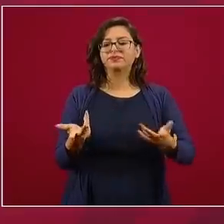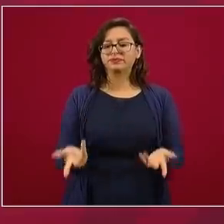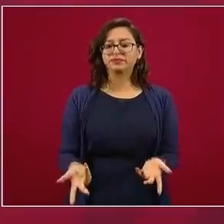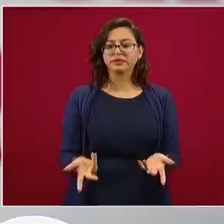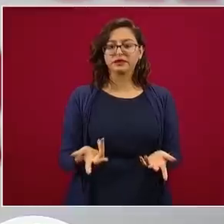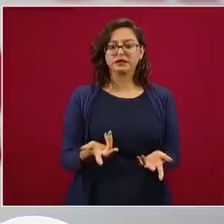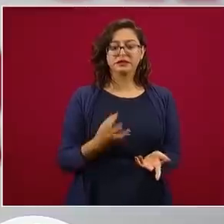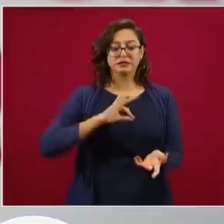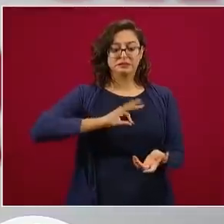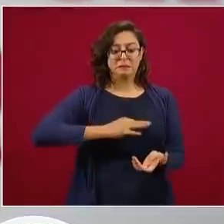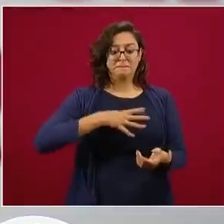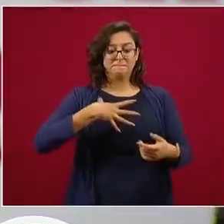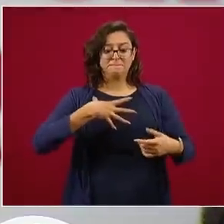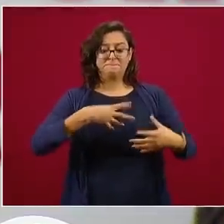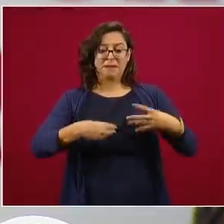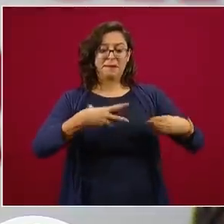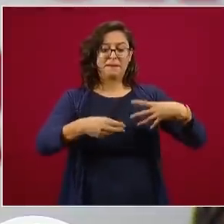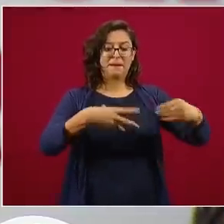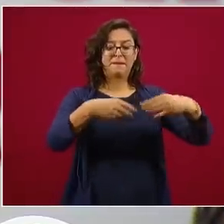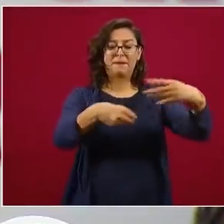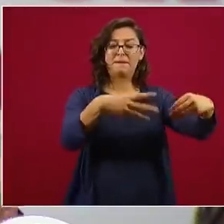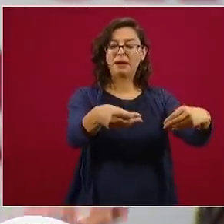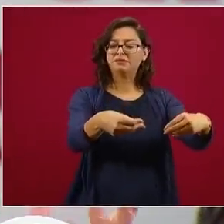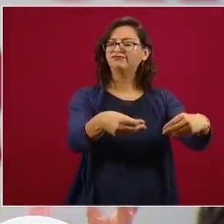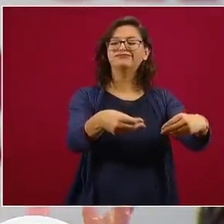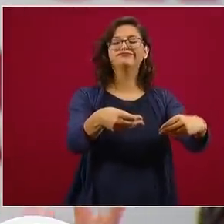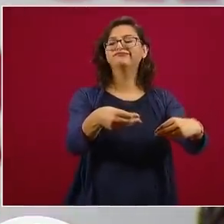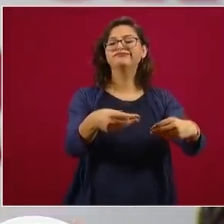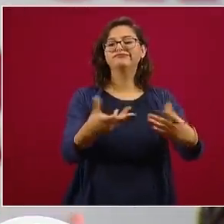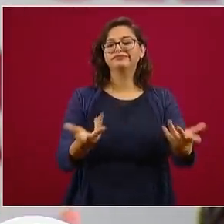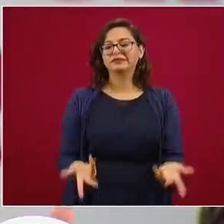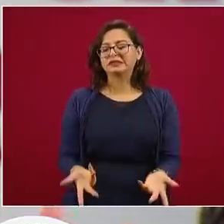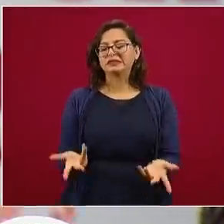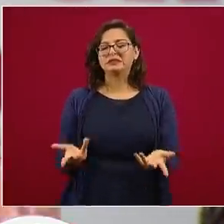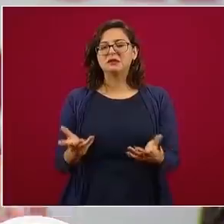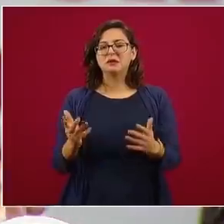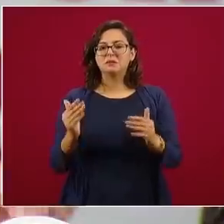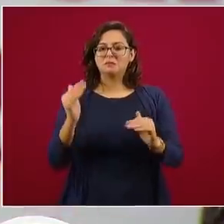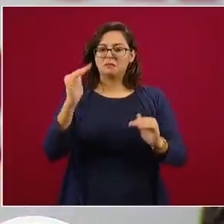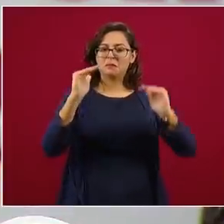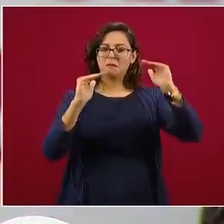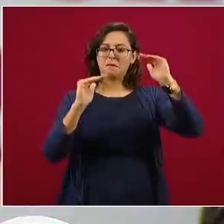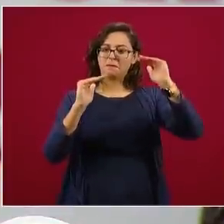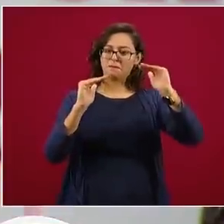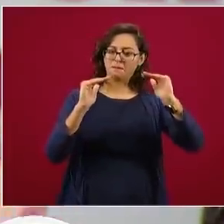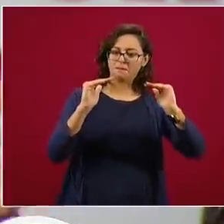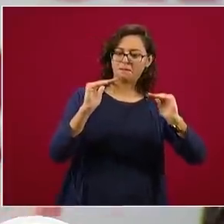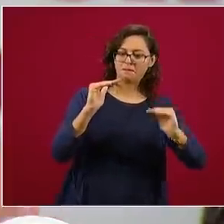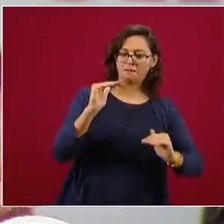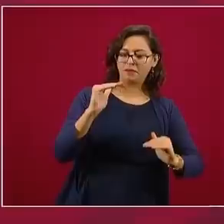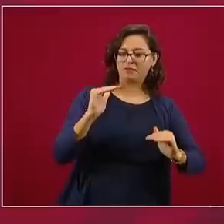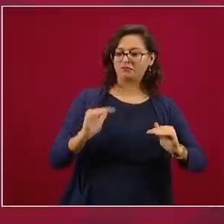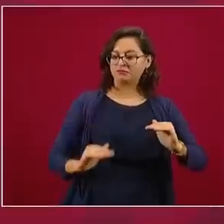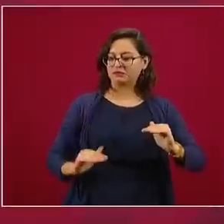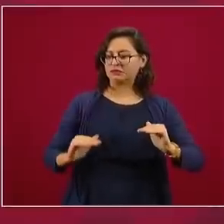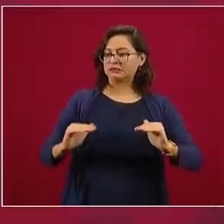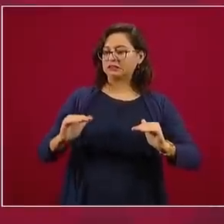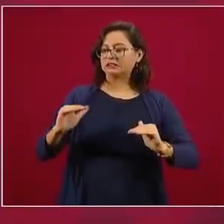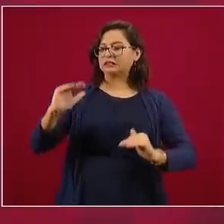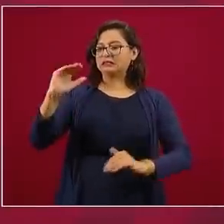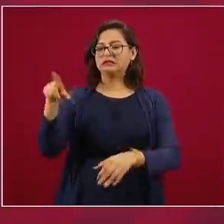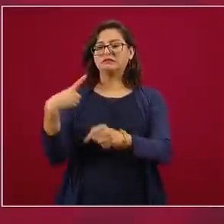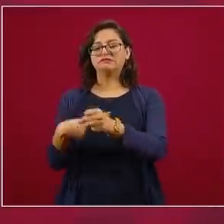del predominio de las enfermedades infecciosas por las enfermedades crónicas, las enfermedades no transmisibles, diabetes,